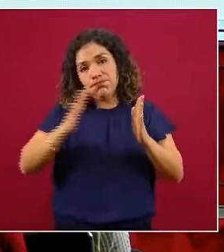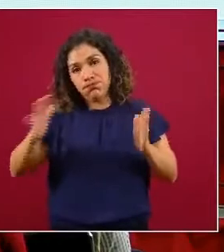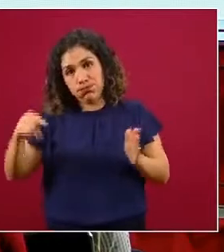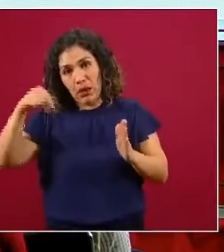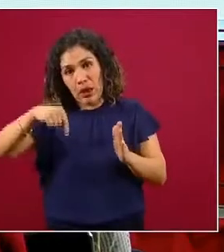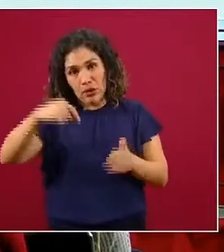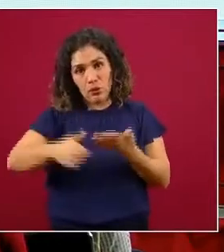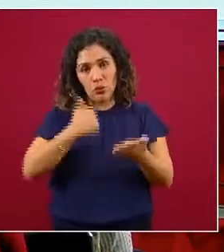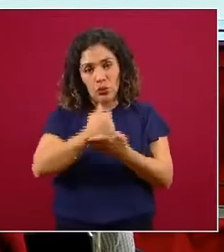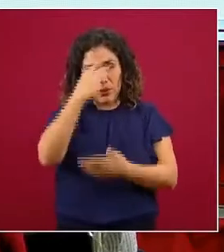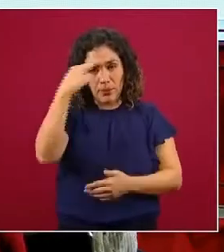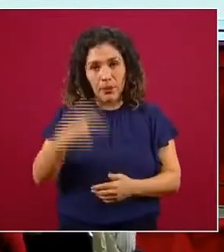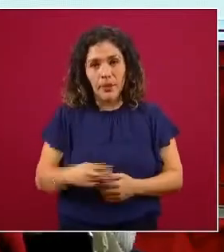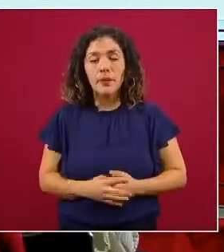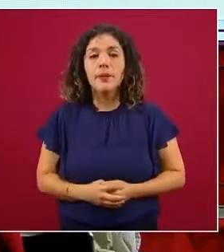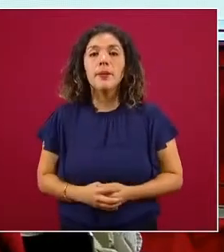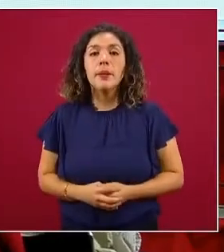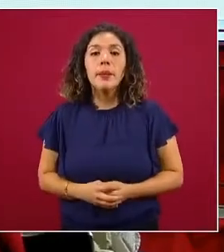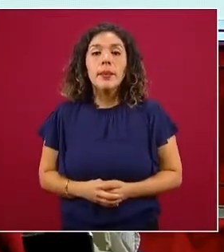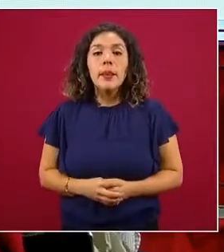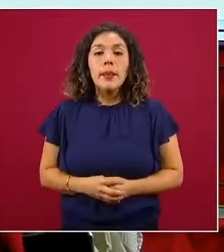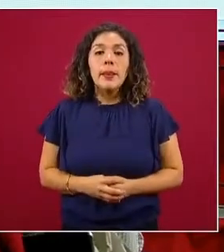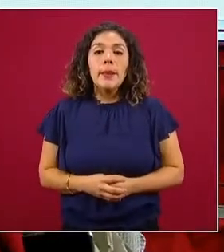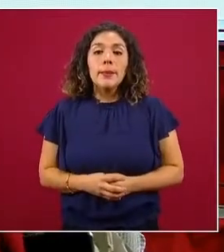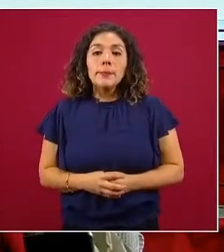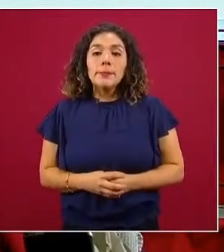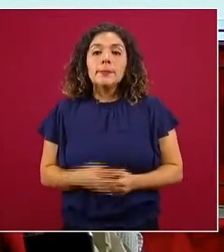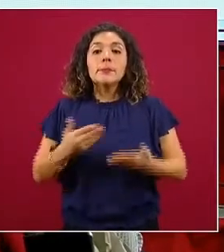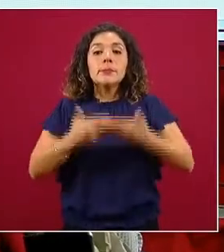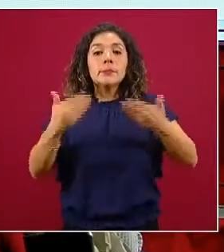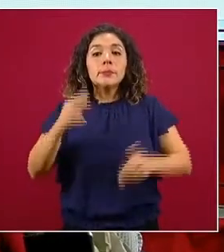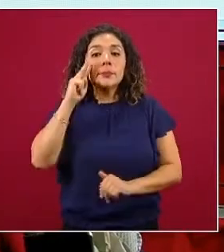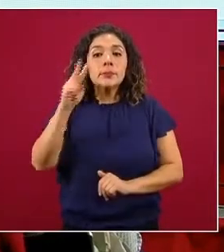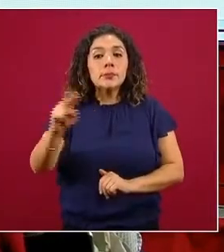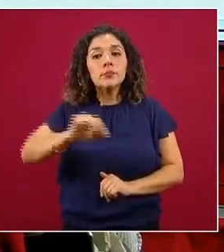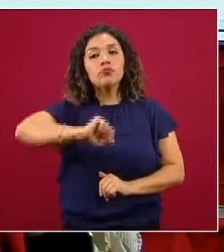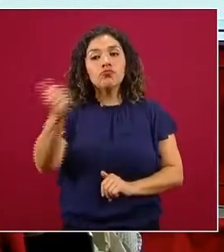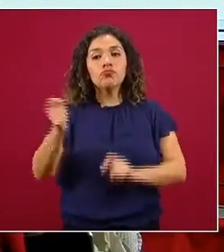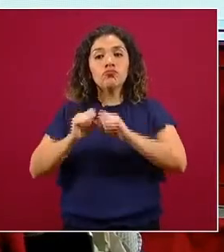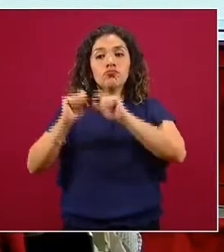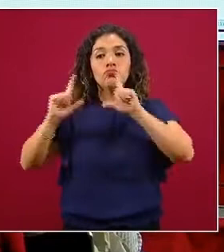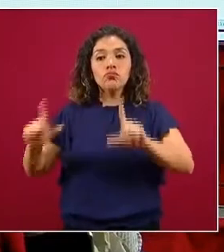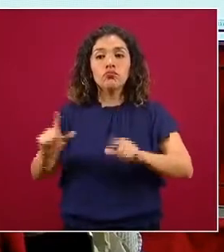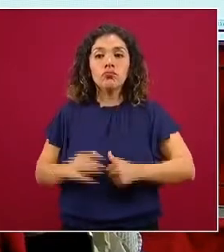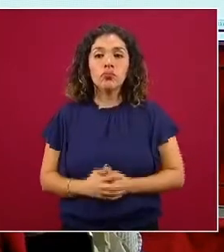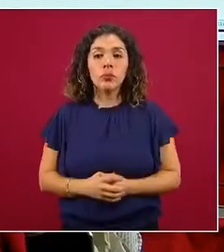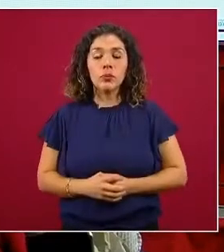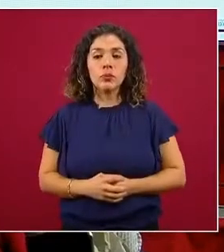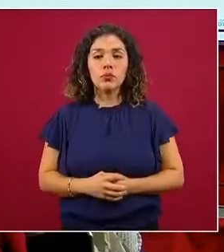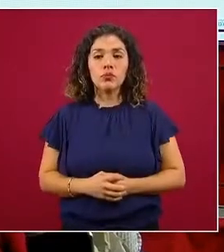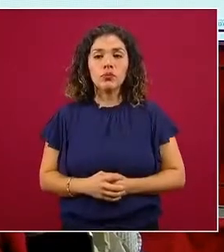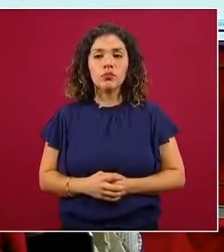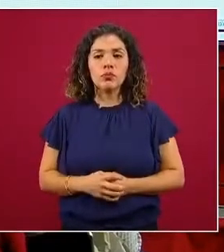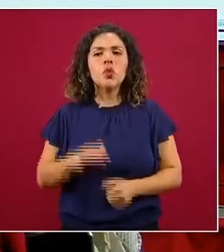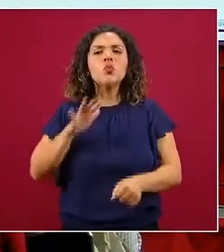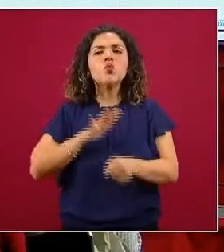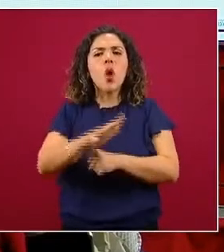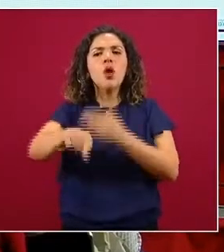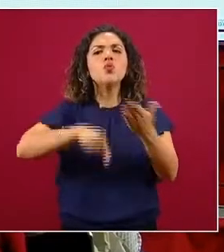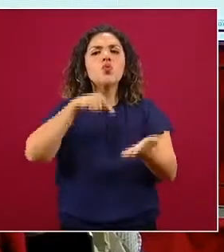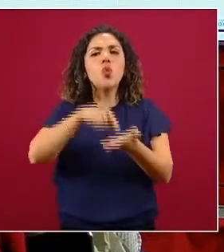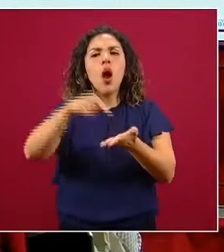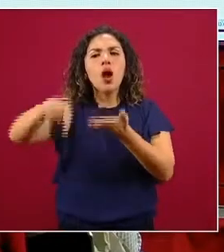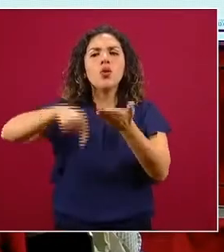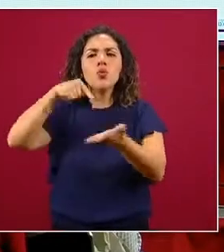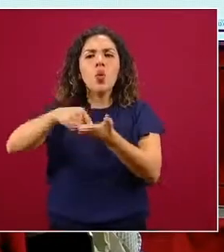estimados aquí en la Ciudad de México. Veamos en la siguiente diapositiva cuáles son las demarcaciones